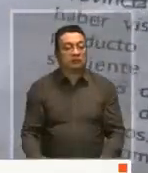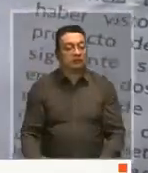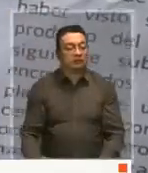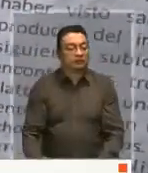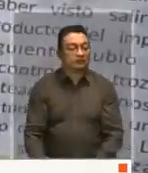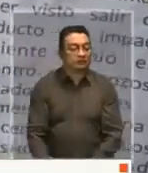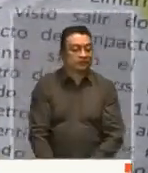puertas